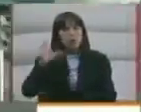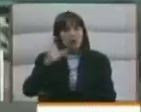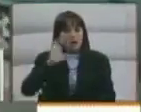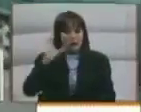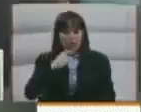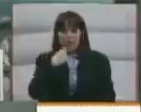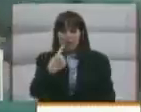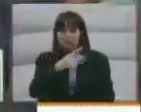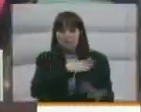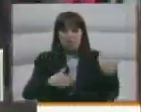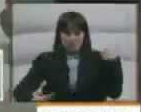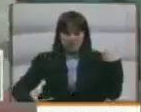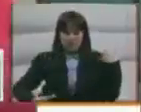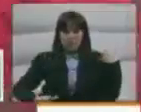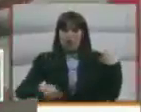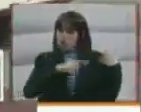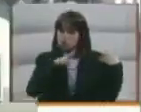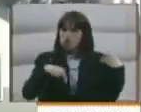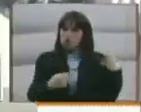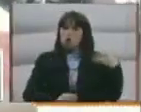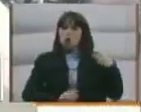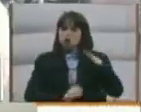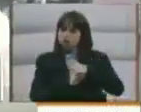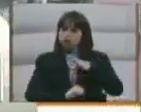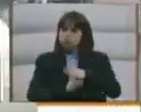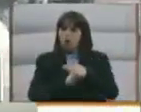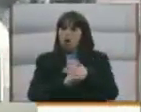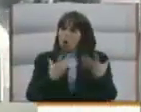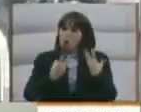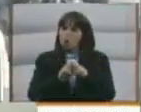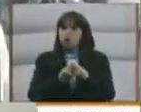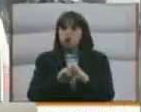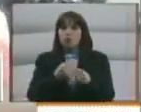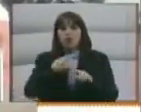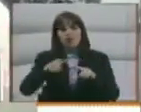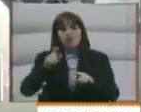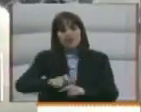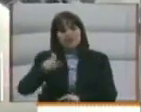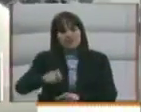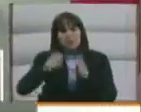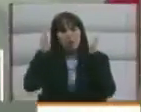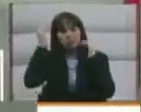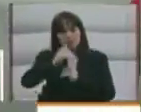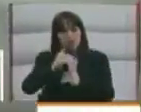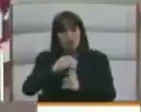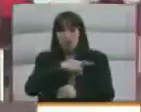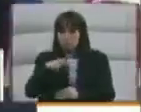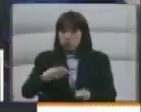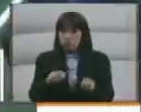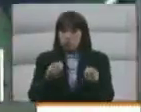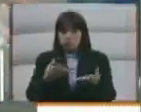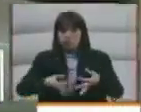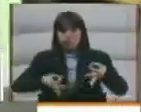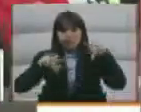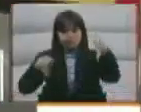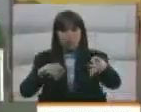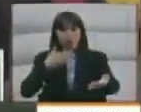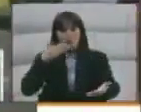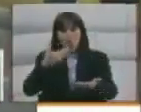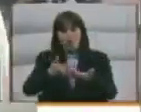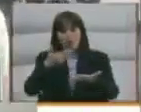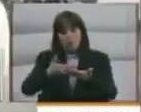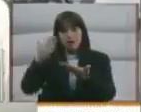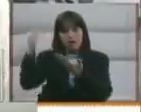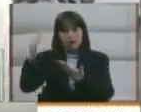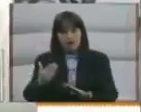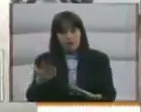que estamos con él, pero que necesitamos hablar con él para darle unas propuestas que nosotros los campesinos traemos por